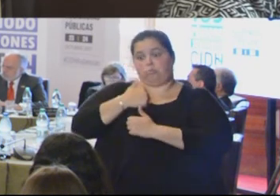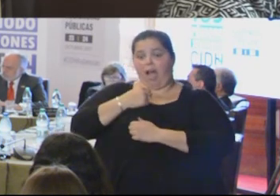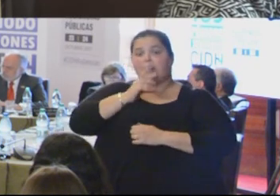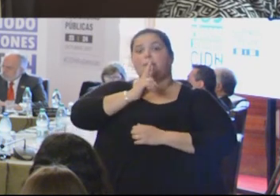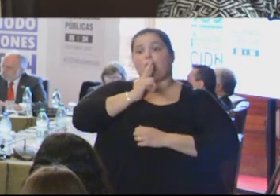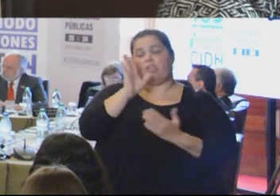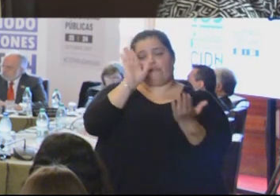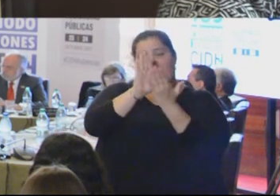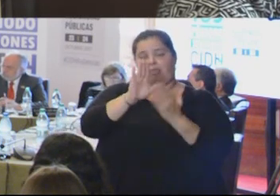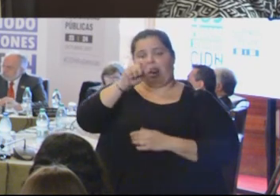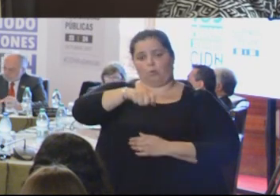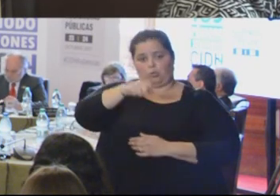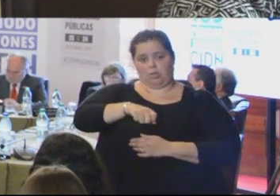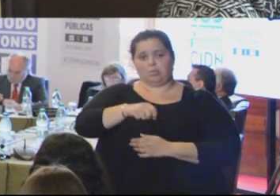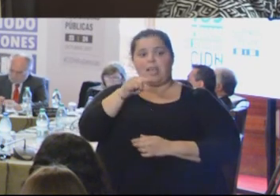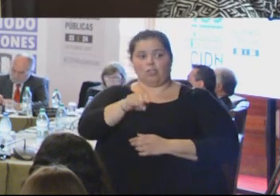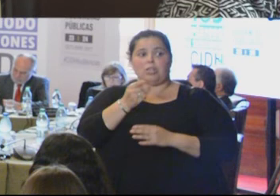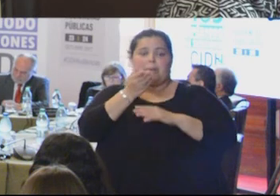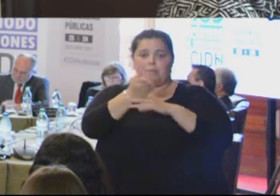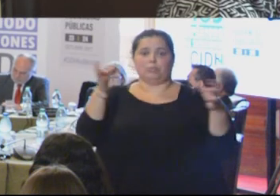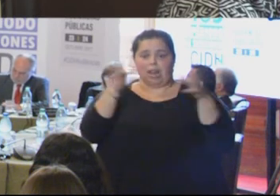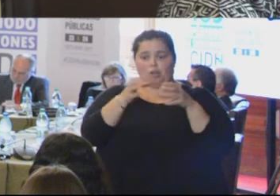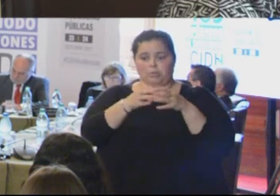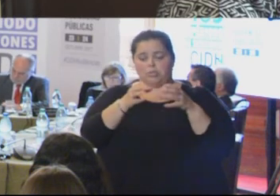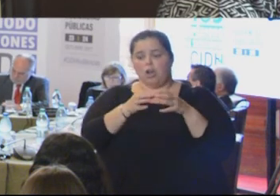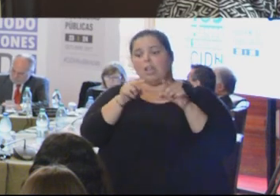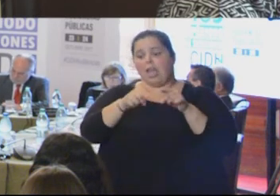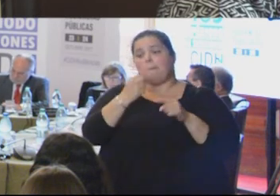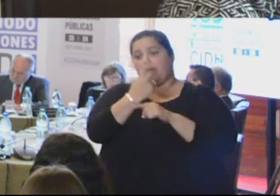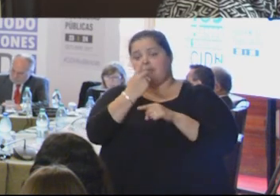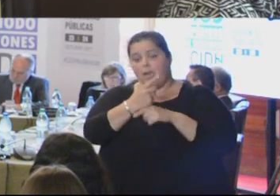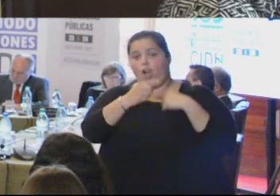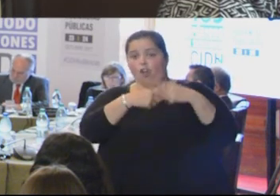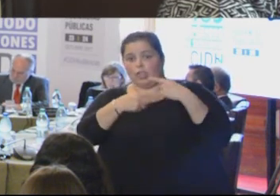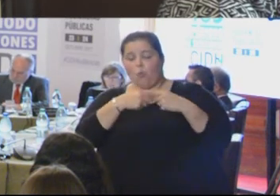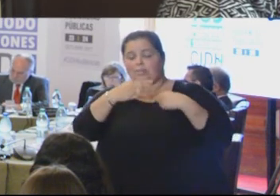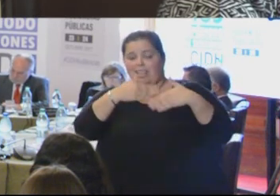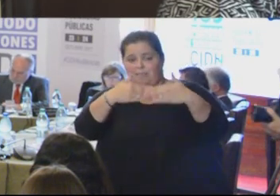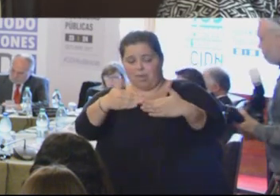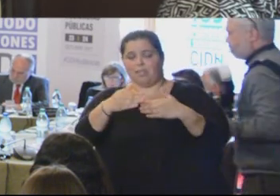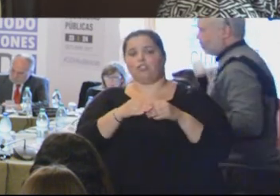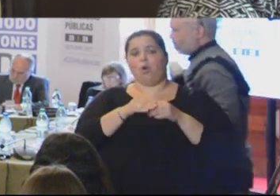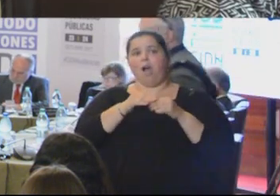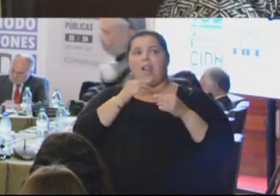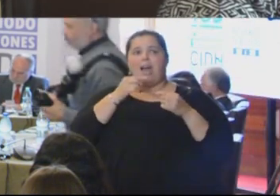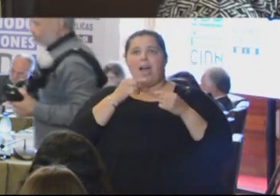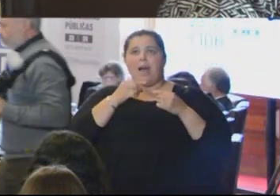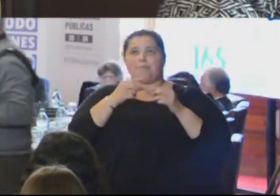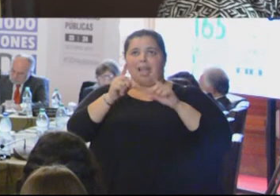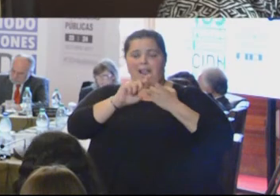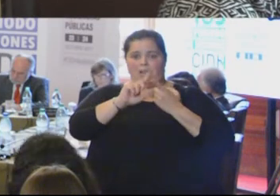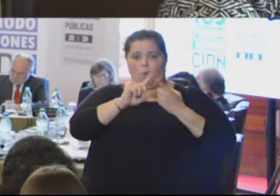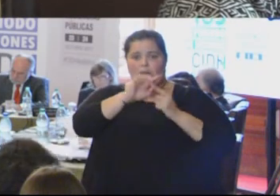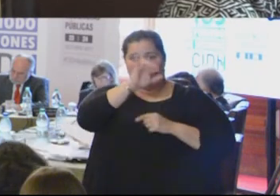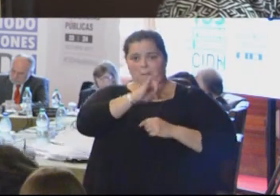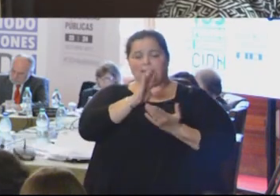solicitamos a la comisión primero que continúe dando seguimiento a la implementación del punto 5 de los acuerdos del acuerdo de paz sobre derechos